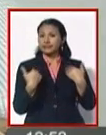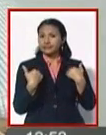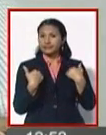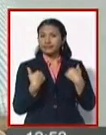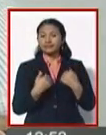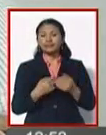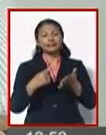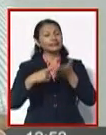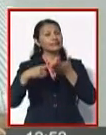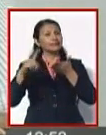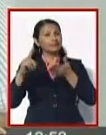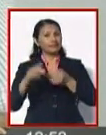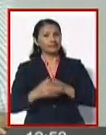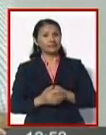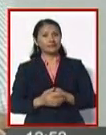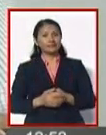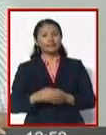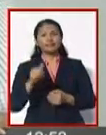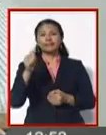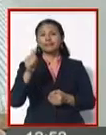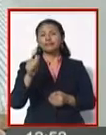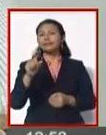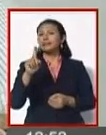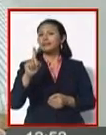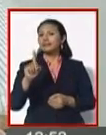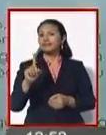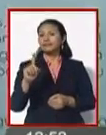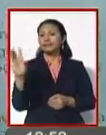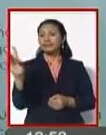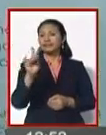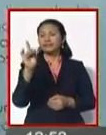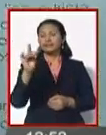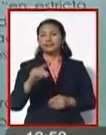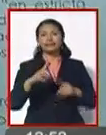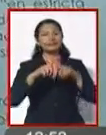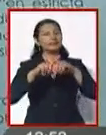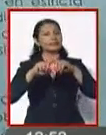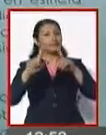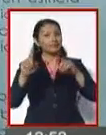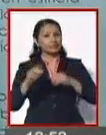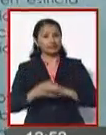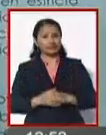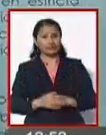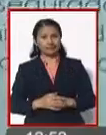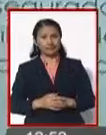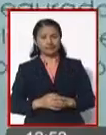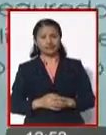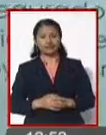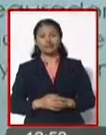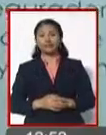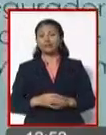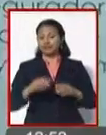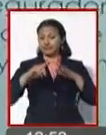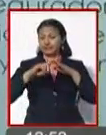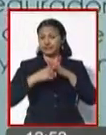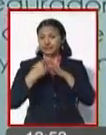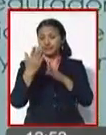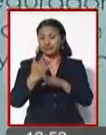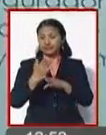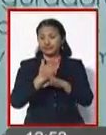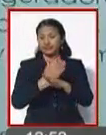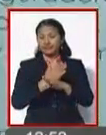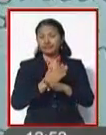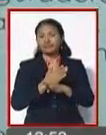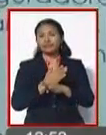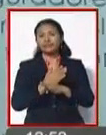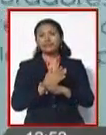la calificación de A1, los aeropuertos bolivianos, pero tras que se inicien estos procesos,